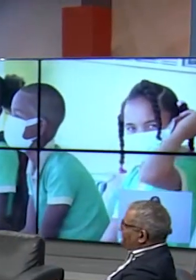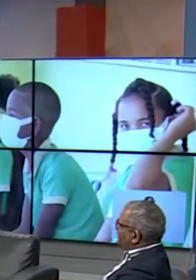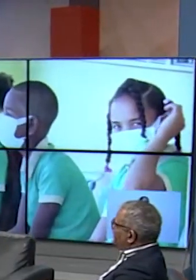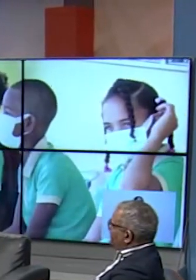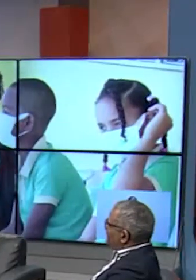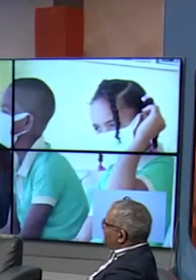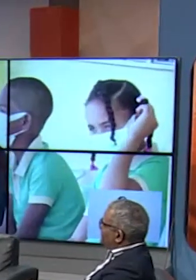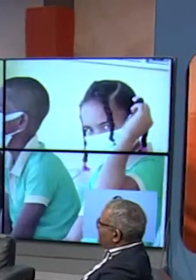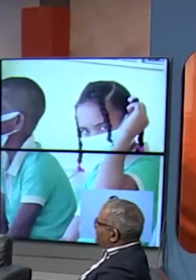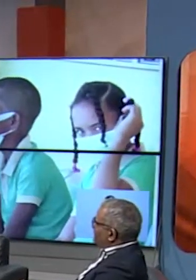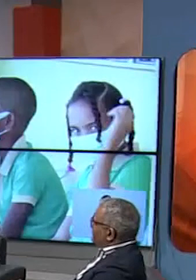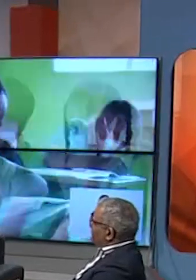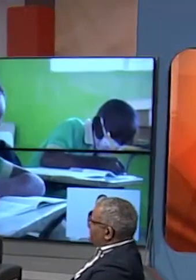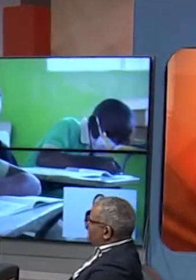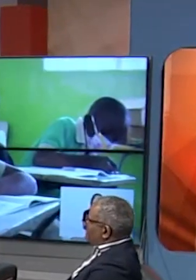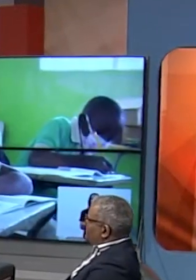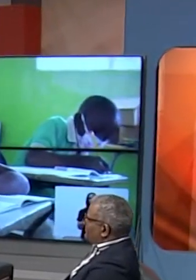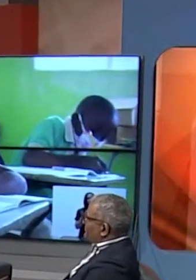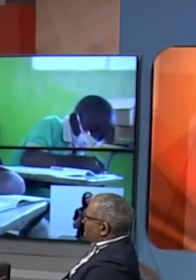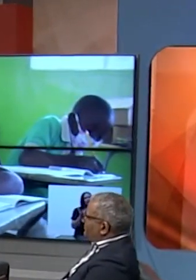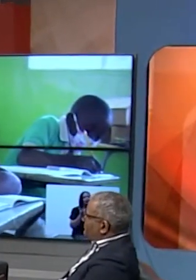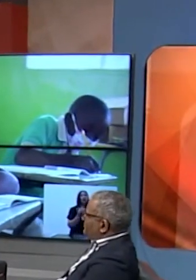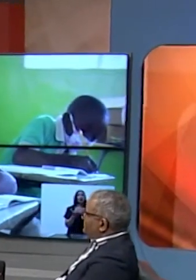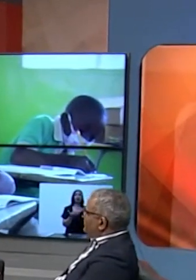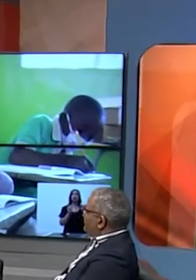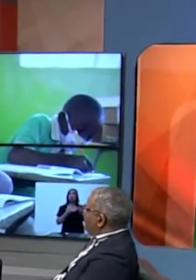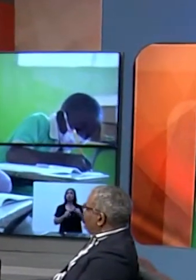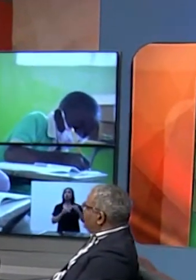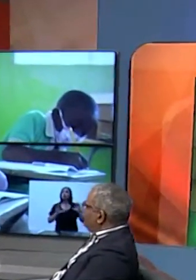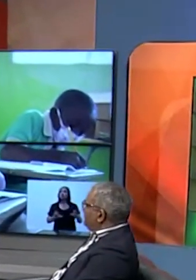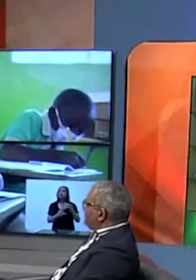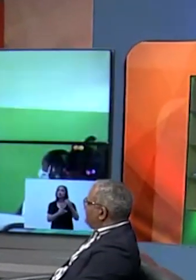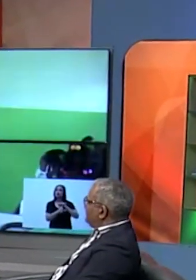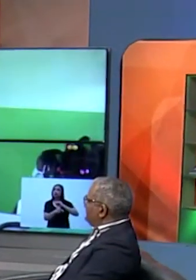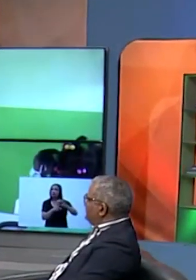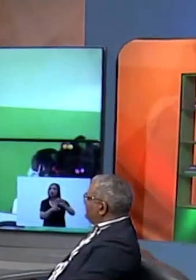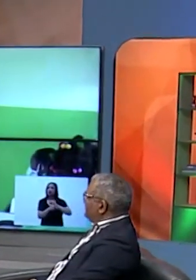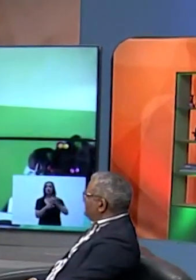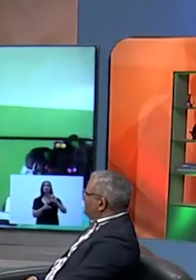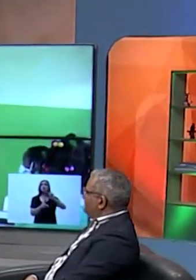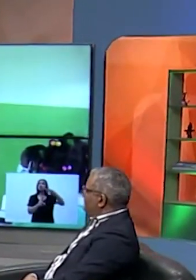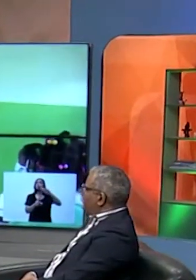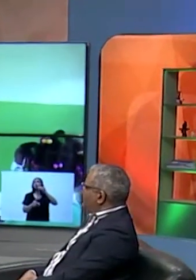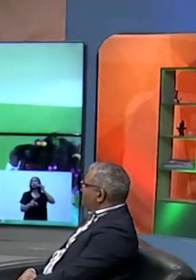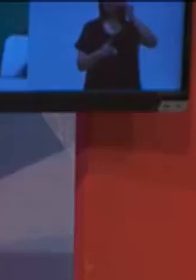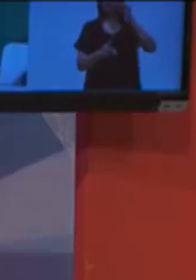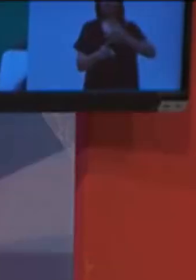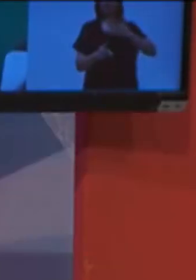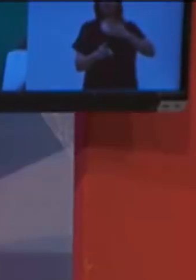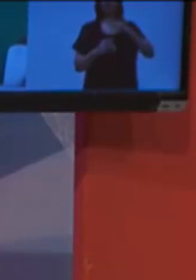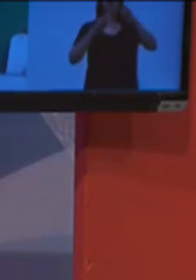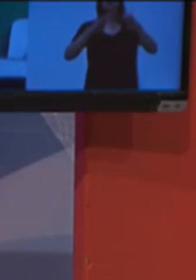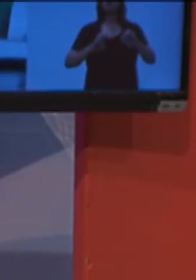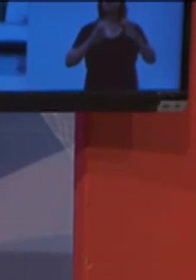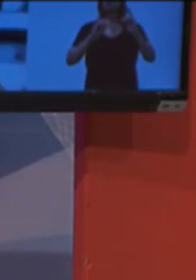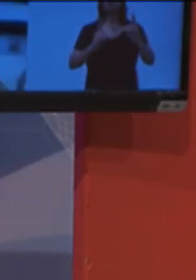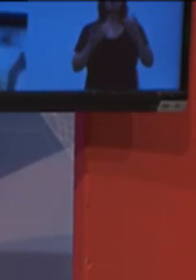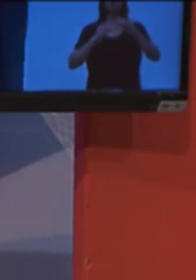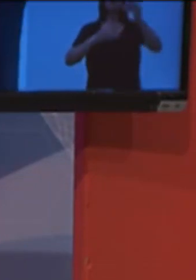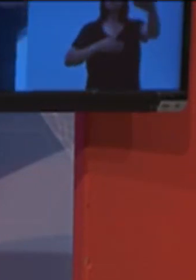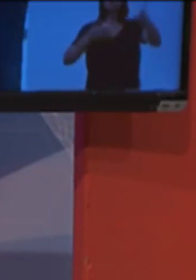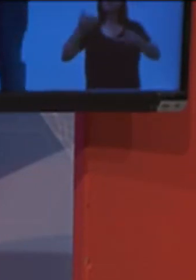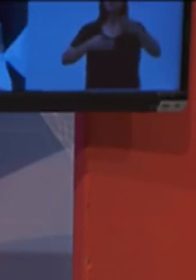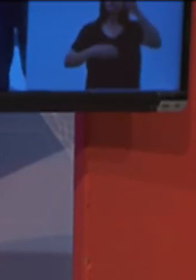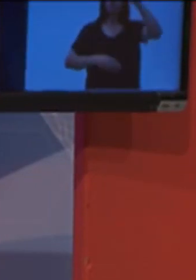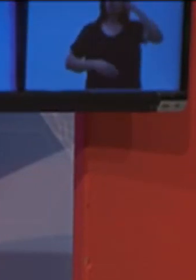han conquistado varios titulares, especialmente por ese concurso de oposición que está encabezando el Ministerio de Educación con miras a, bueno, suplir